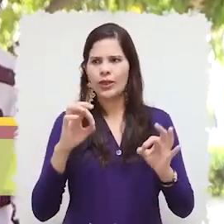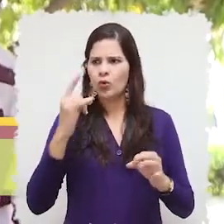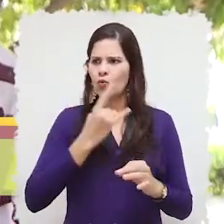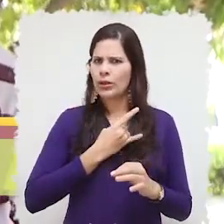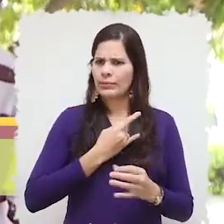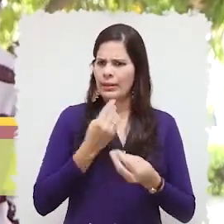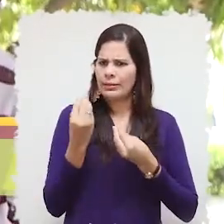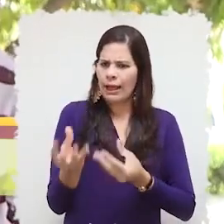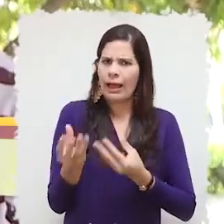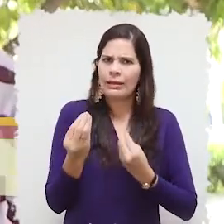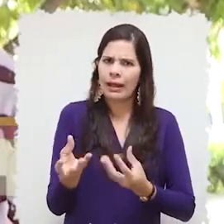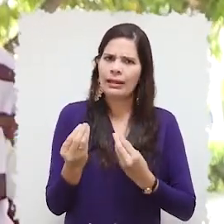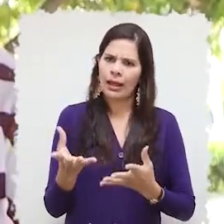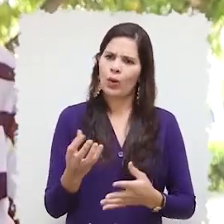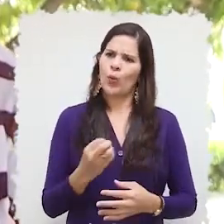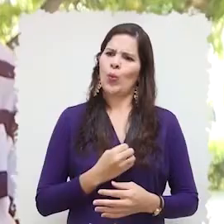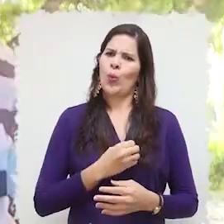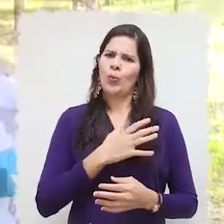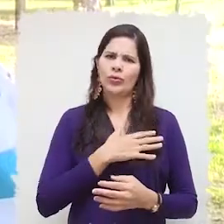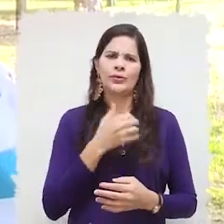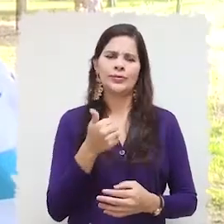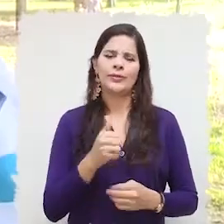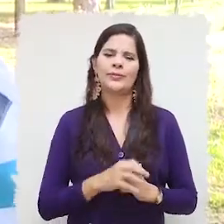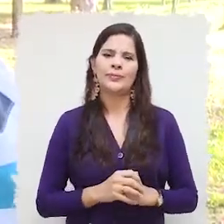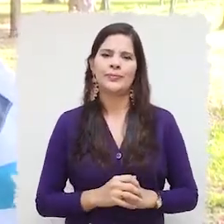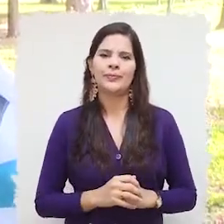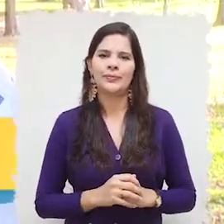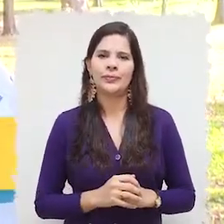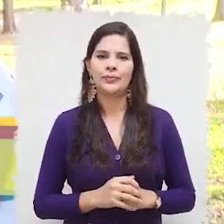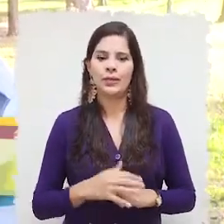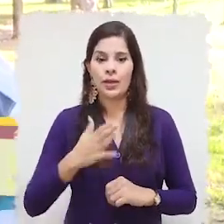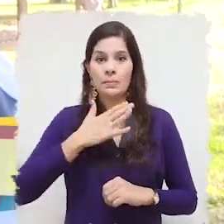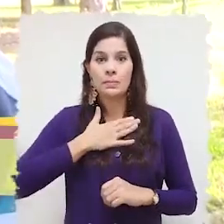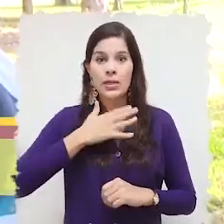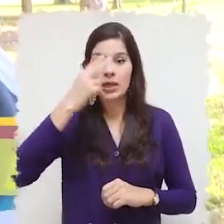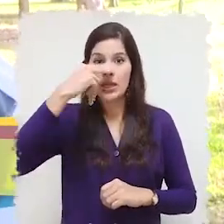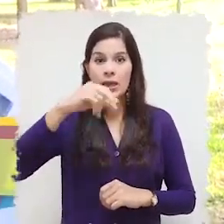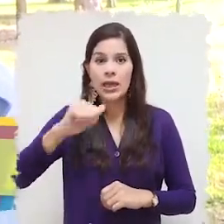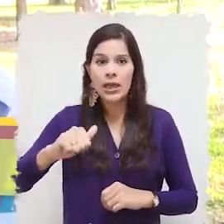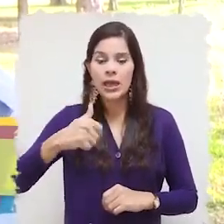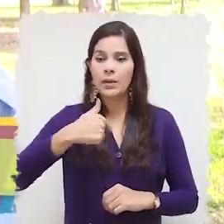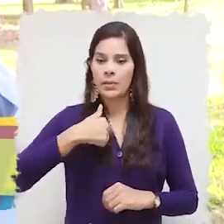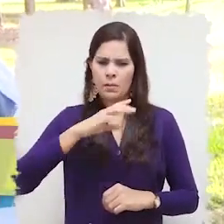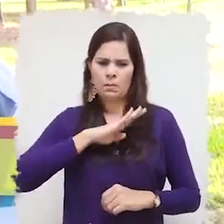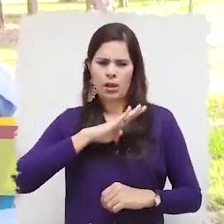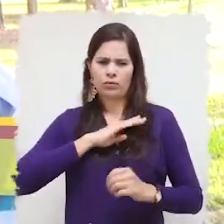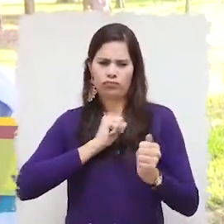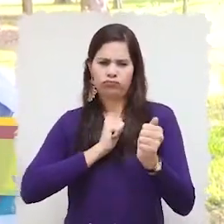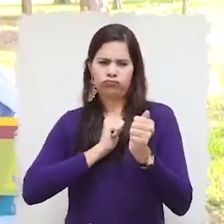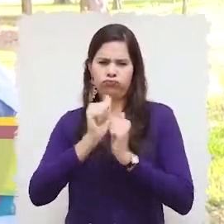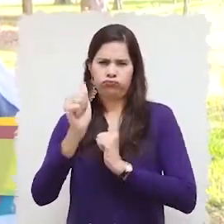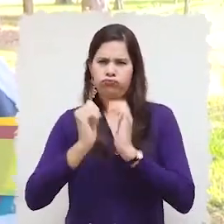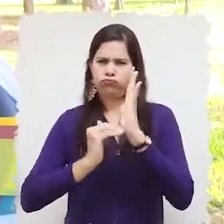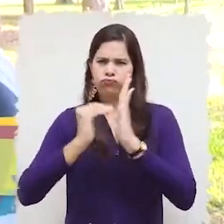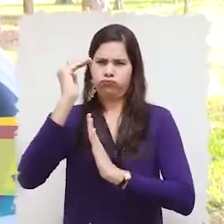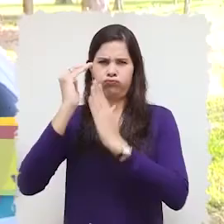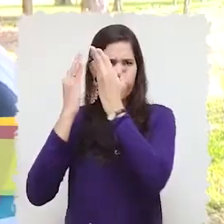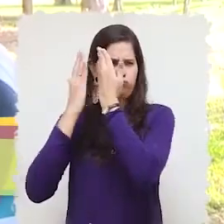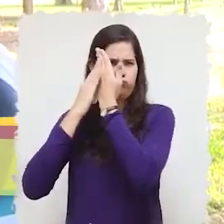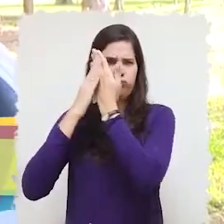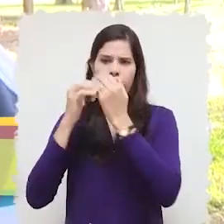la Universidad de Magdalena le está dando la oportunidad. Que la hija mía, Viasali, fue la que sacó más puntaje en el bachillerato de allá de